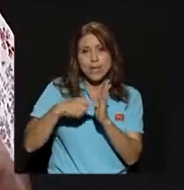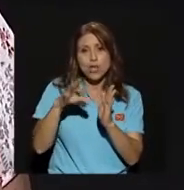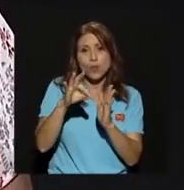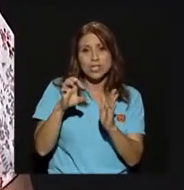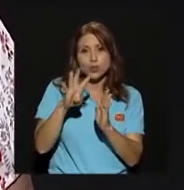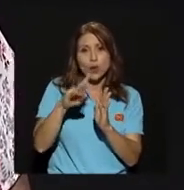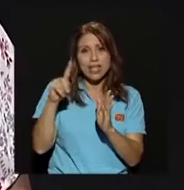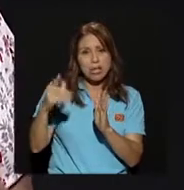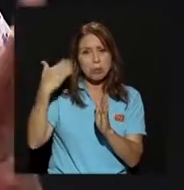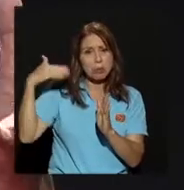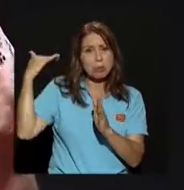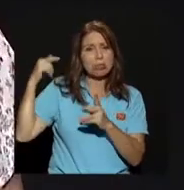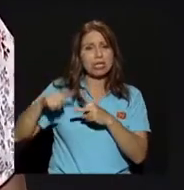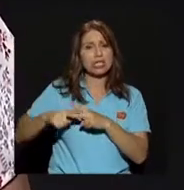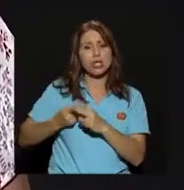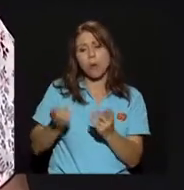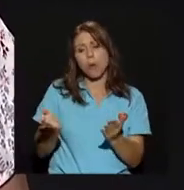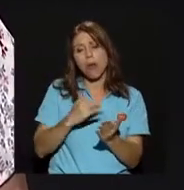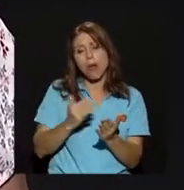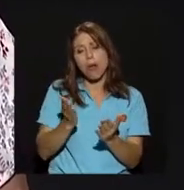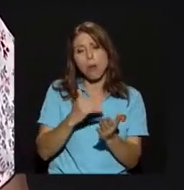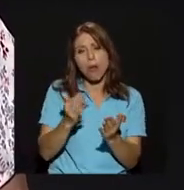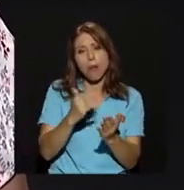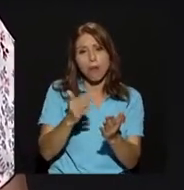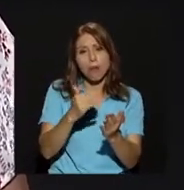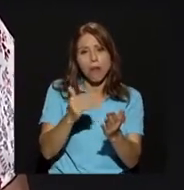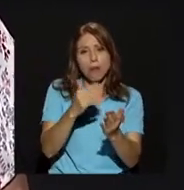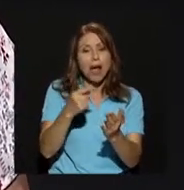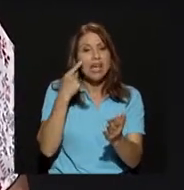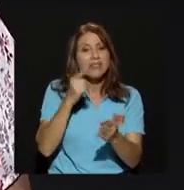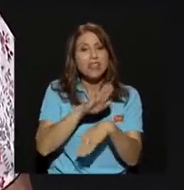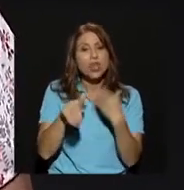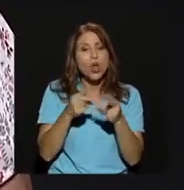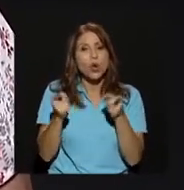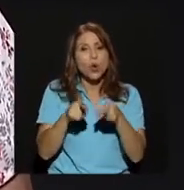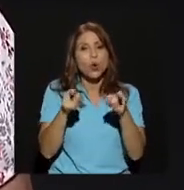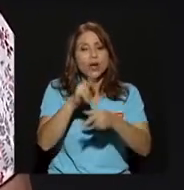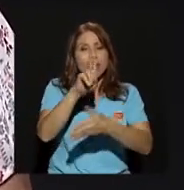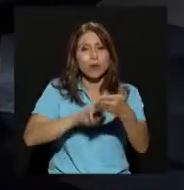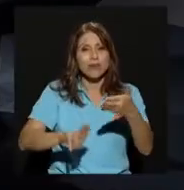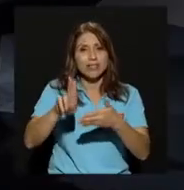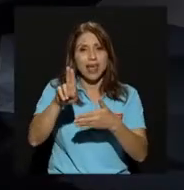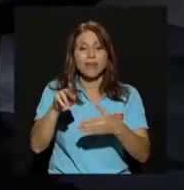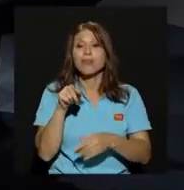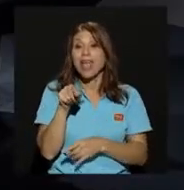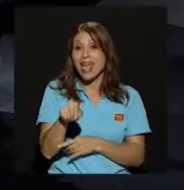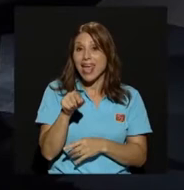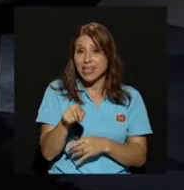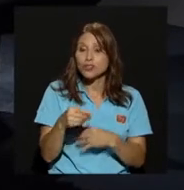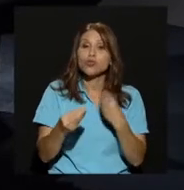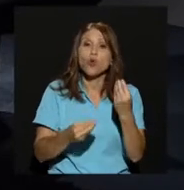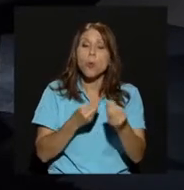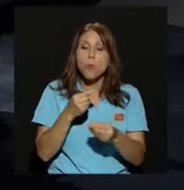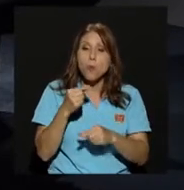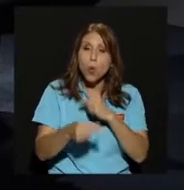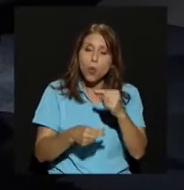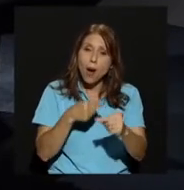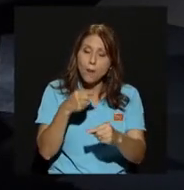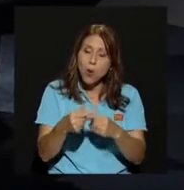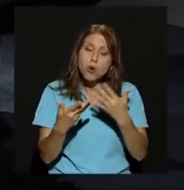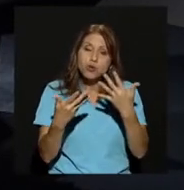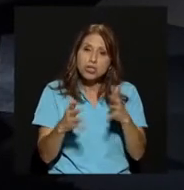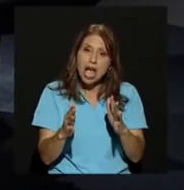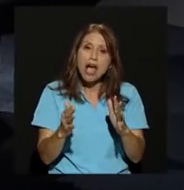veían prácticamente todos los tejes y manejes de lo que ocurría en la universidad. Eso fue deslindándose poco a poco, ¿verdad?